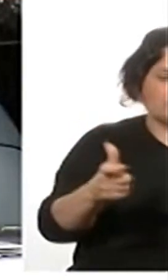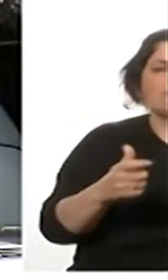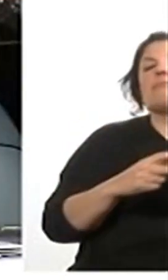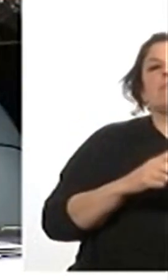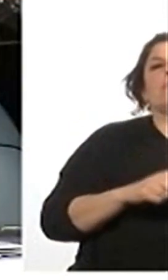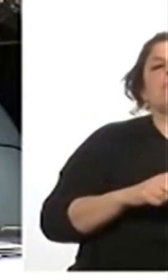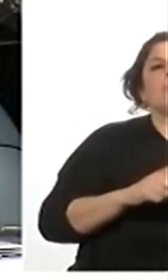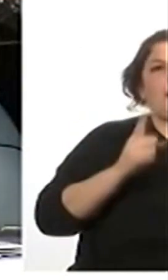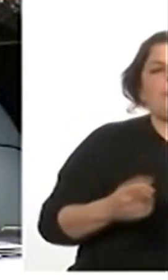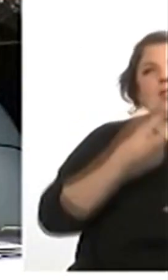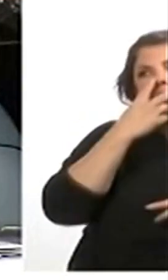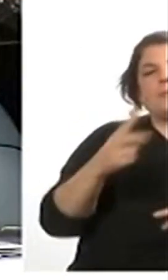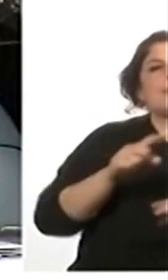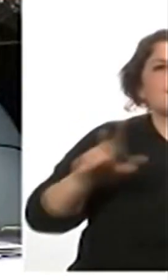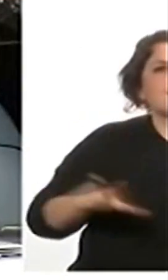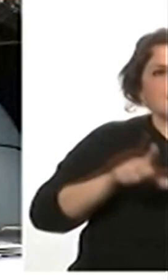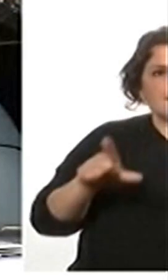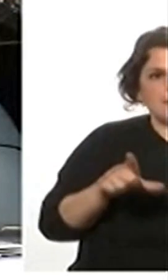Homicidio.